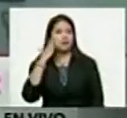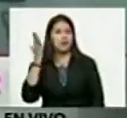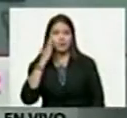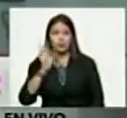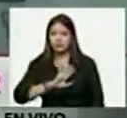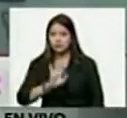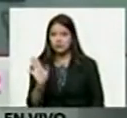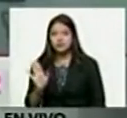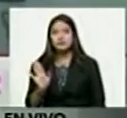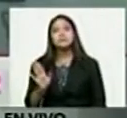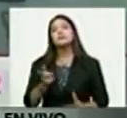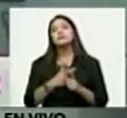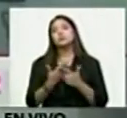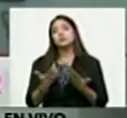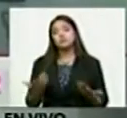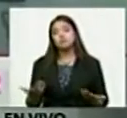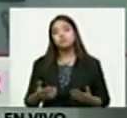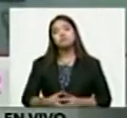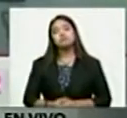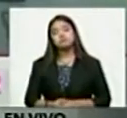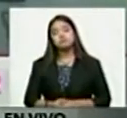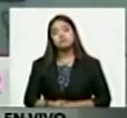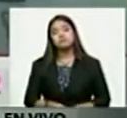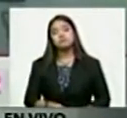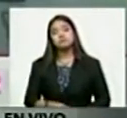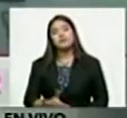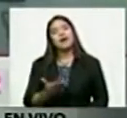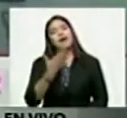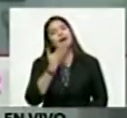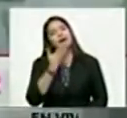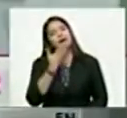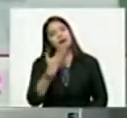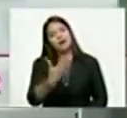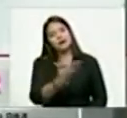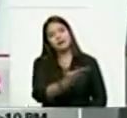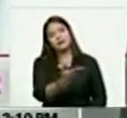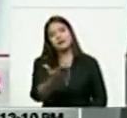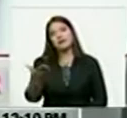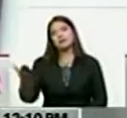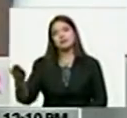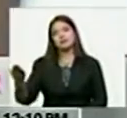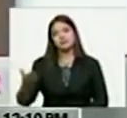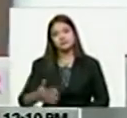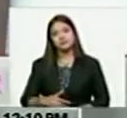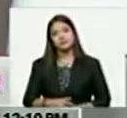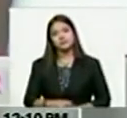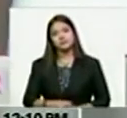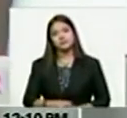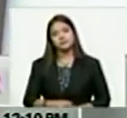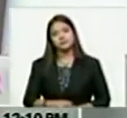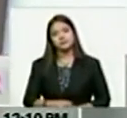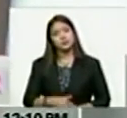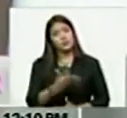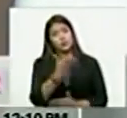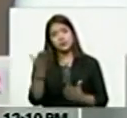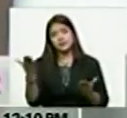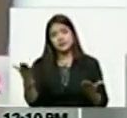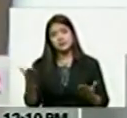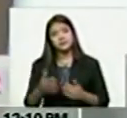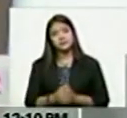Entonces, yo quiero agradecerles a todos, queridos